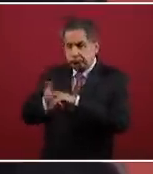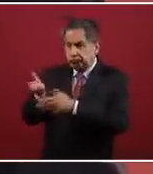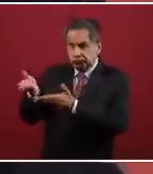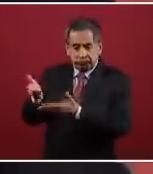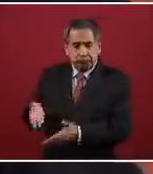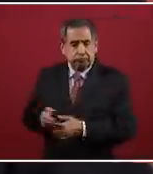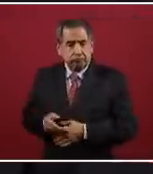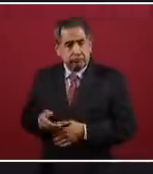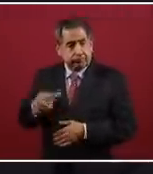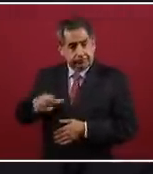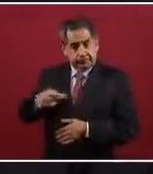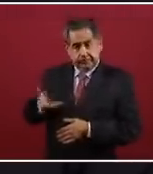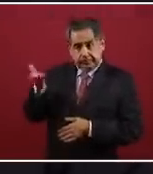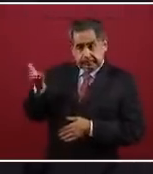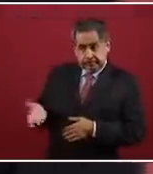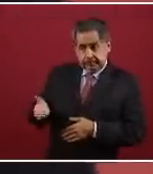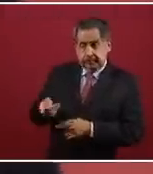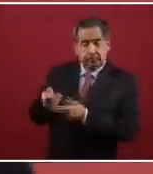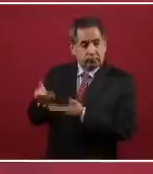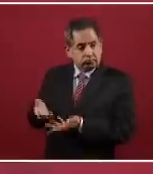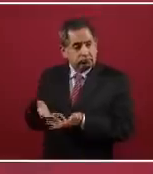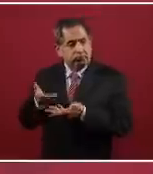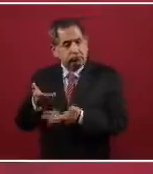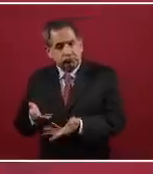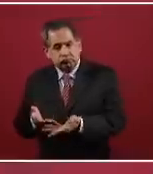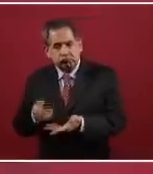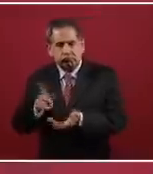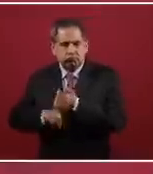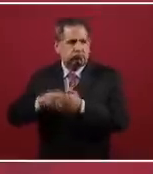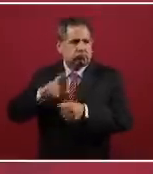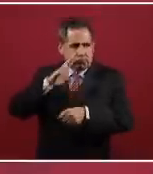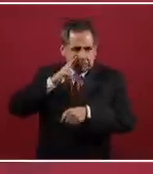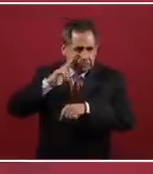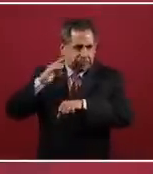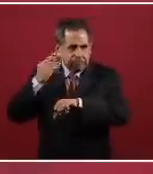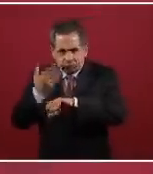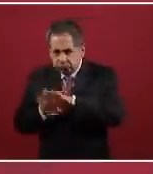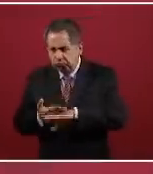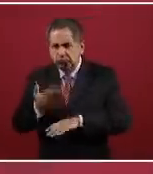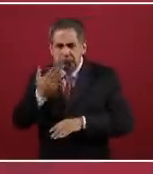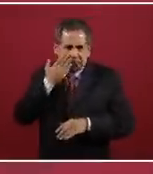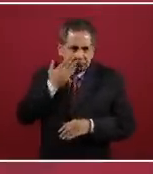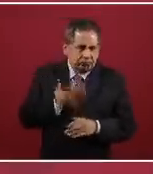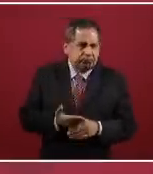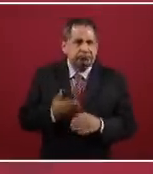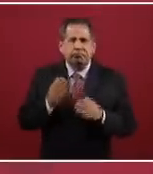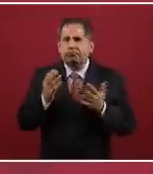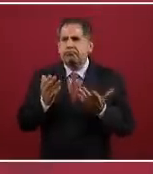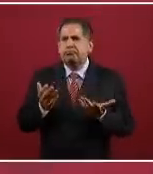Si el servidor público es responsable,